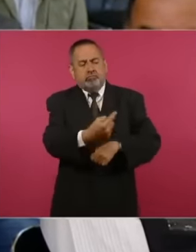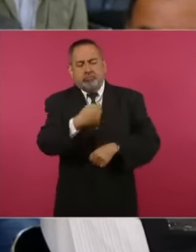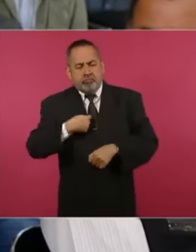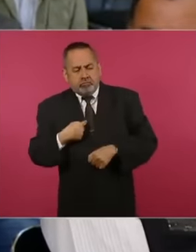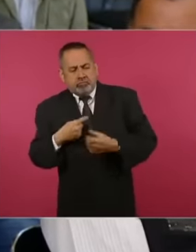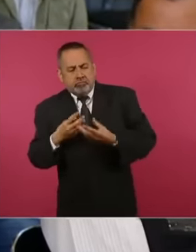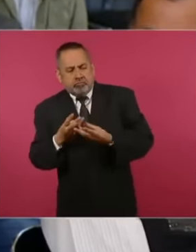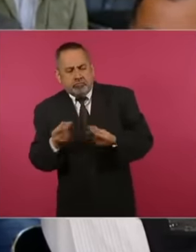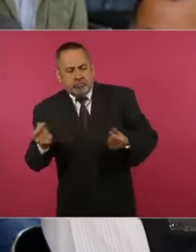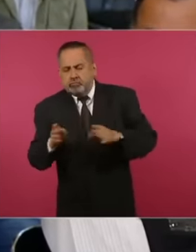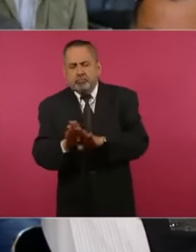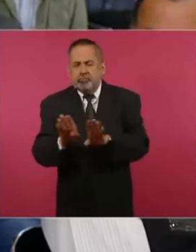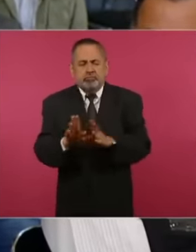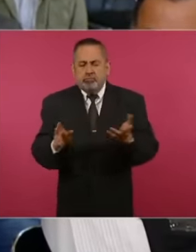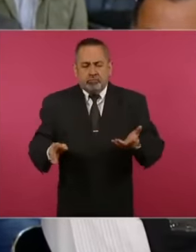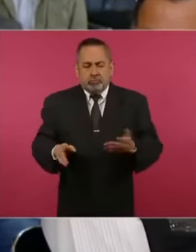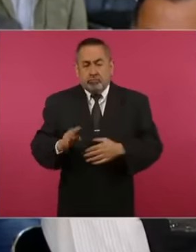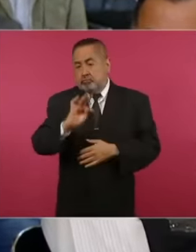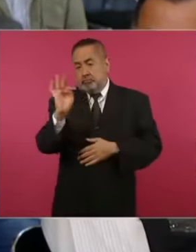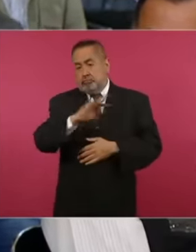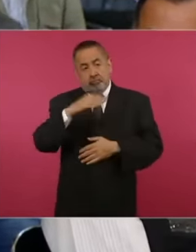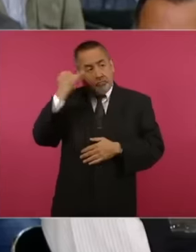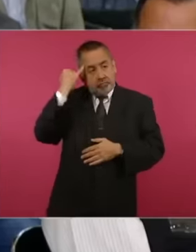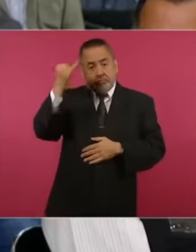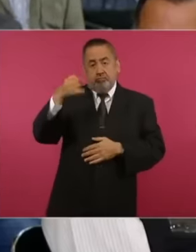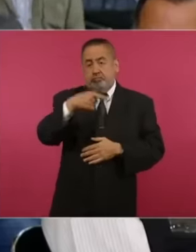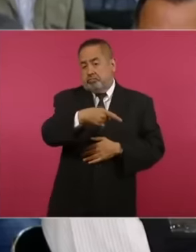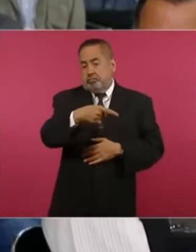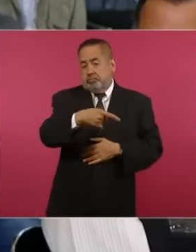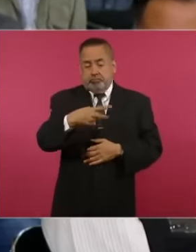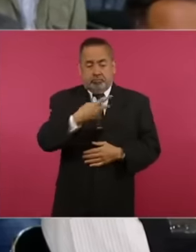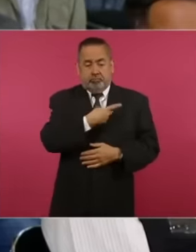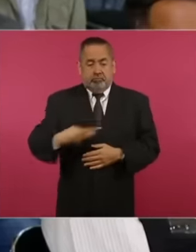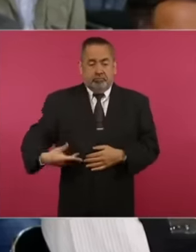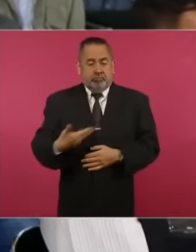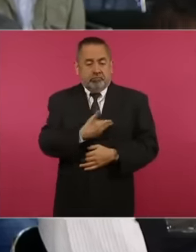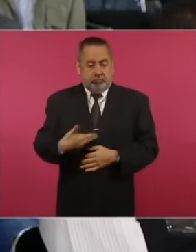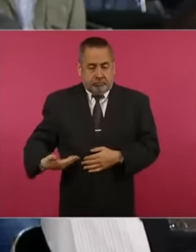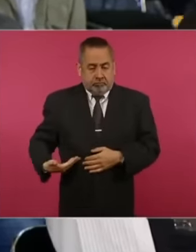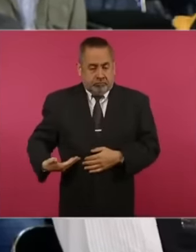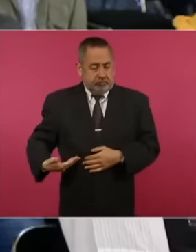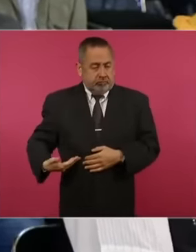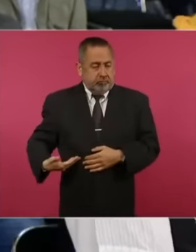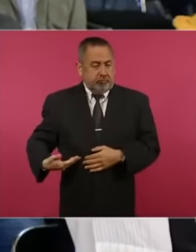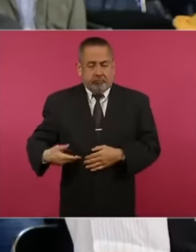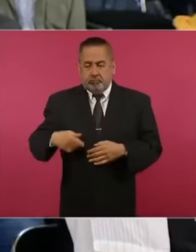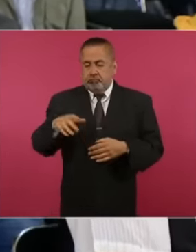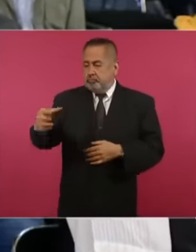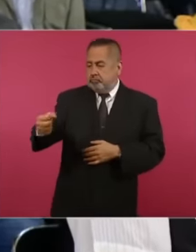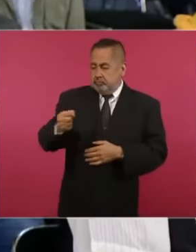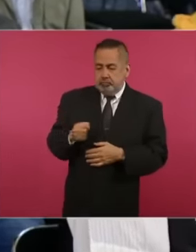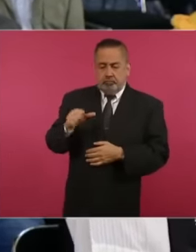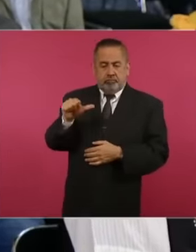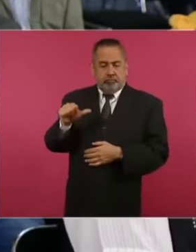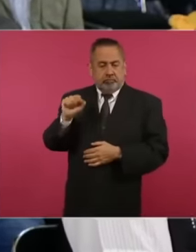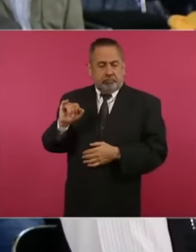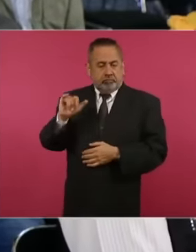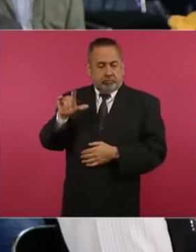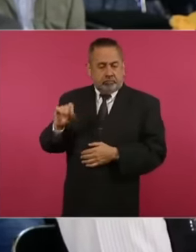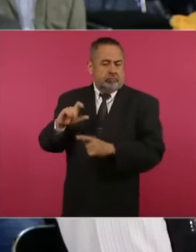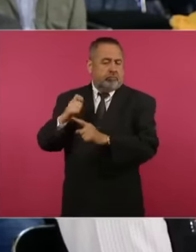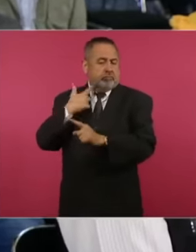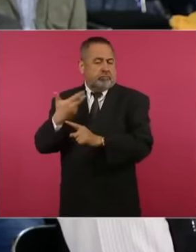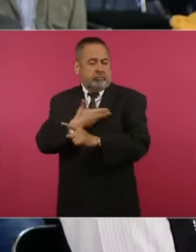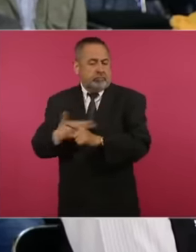Si se tendría que contemplar que el vicepresidente, que se le otorgue asilo al ex vicepresidente